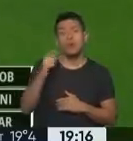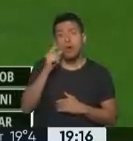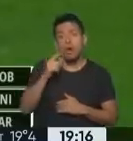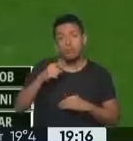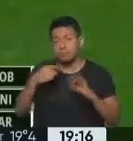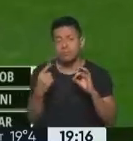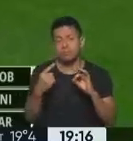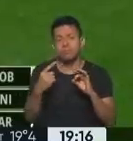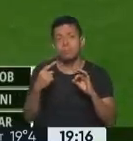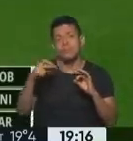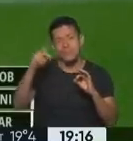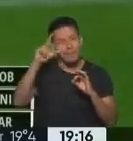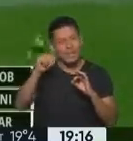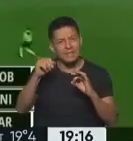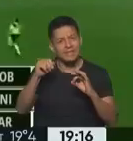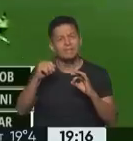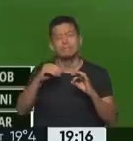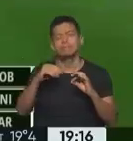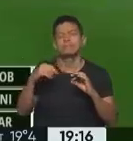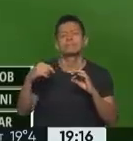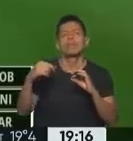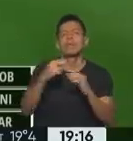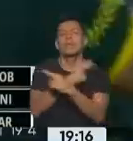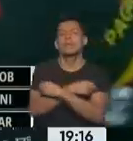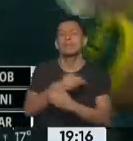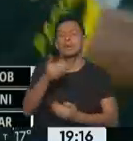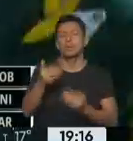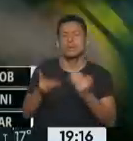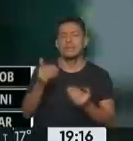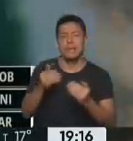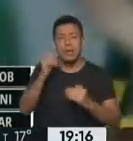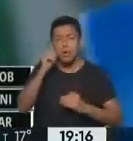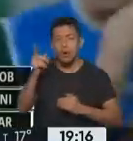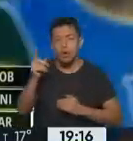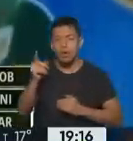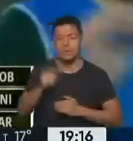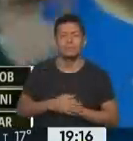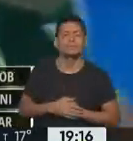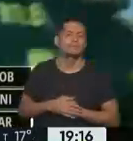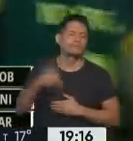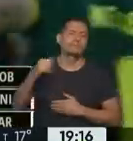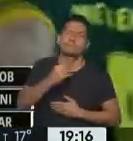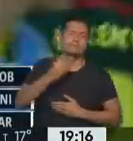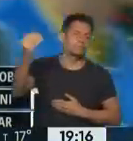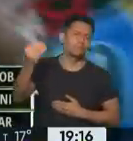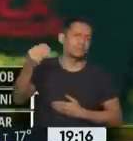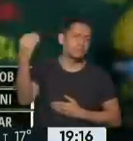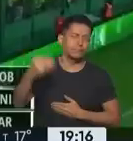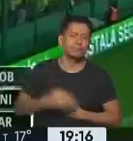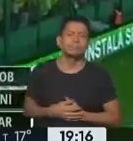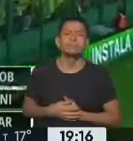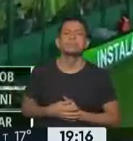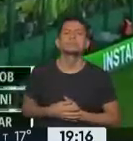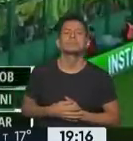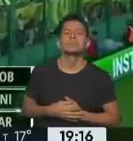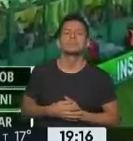Pablo Pérez. Aquí el gol de Defensa y Justicia, que tiene sabor absoluta a clasificación. Hasta allí